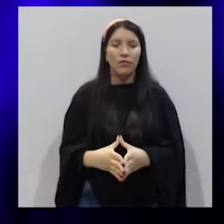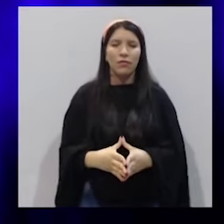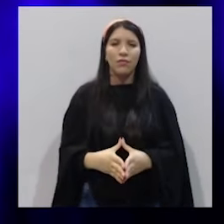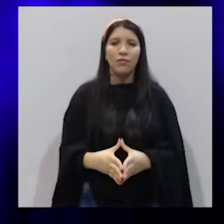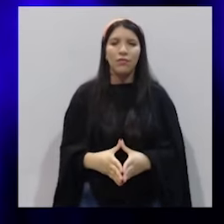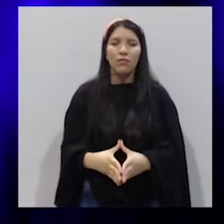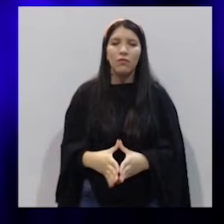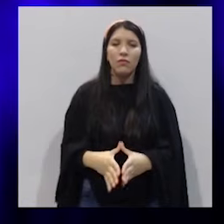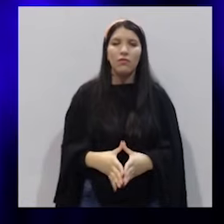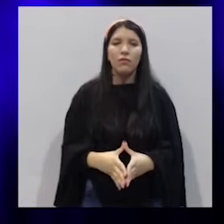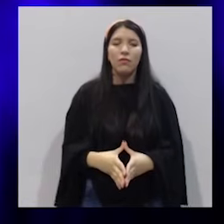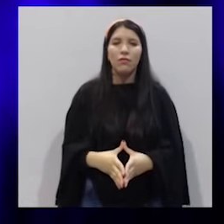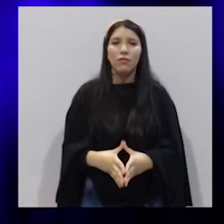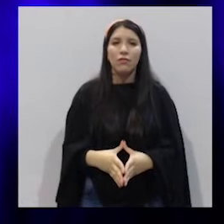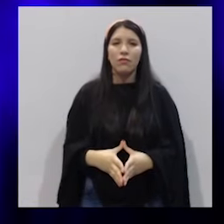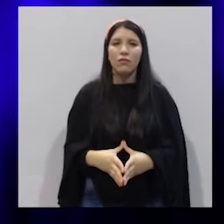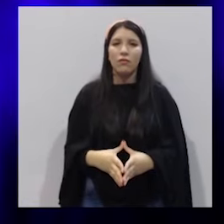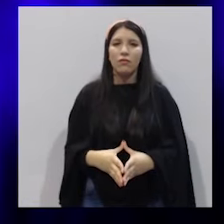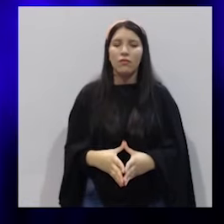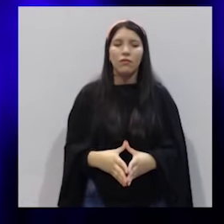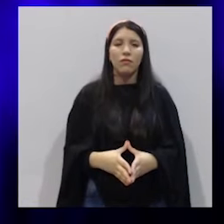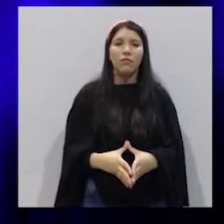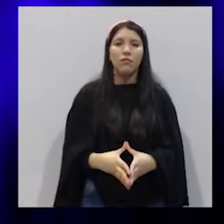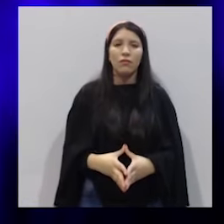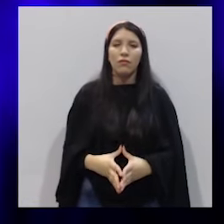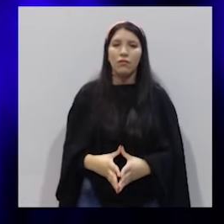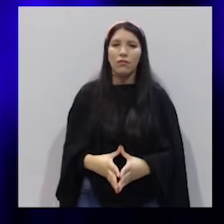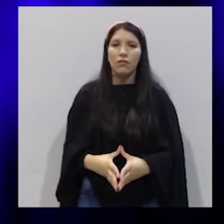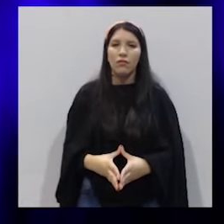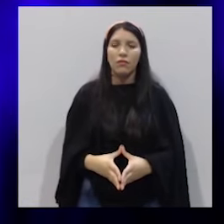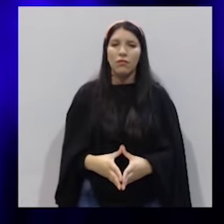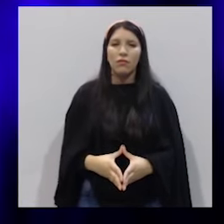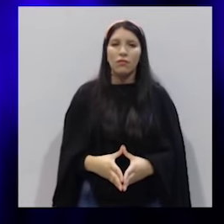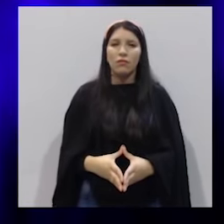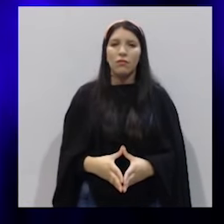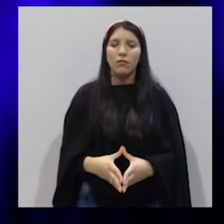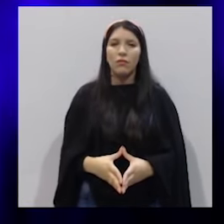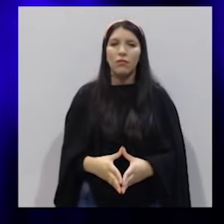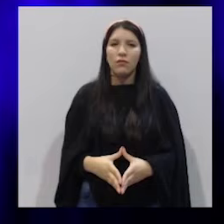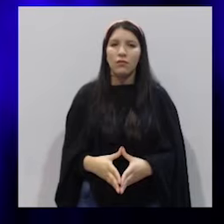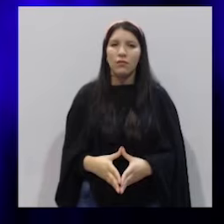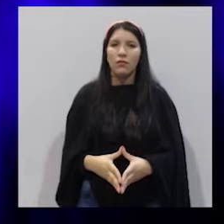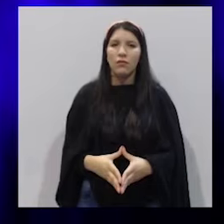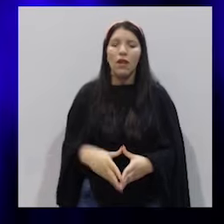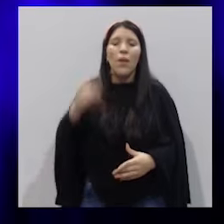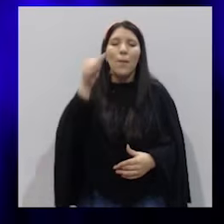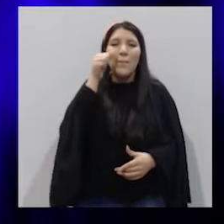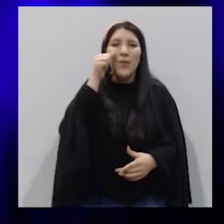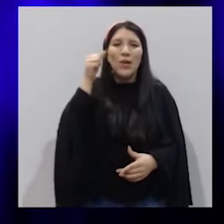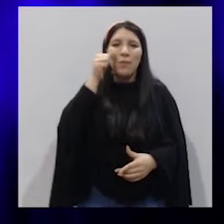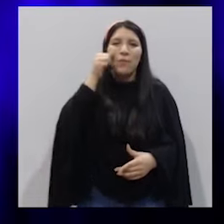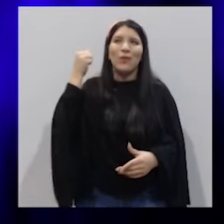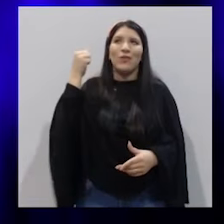jesucristo es el que lo ejecuta a este plan de dios y donde el vino dejó la gloria